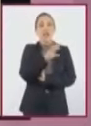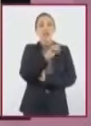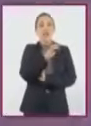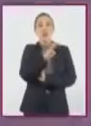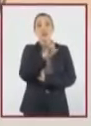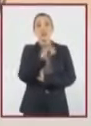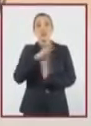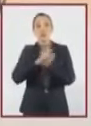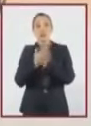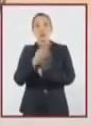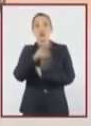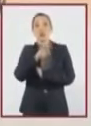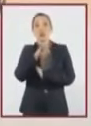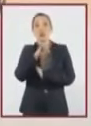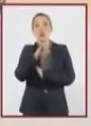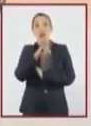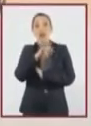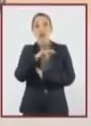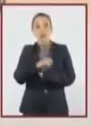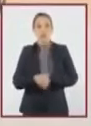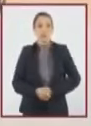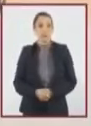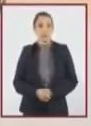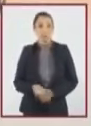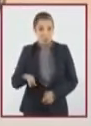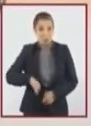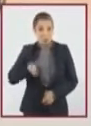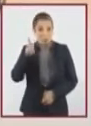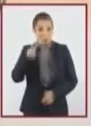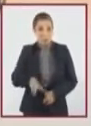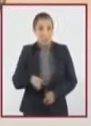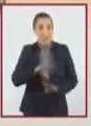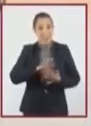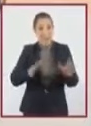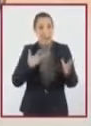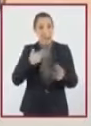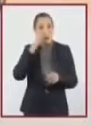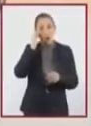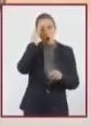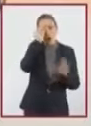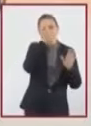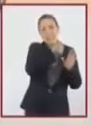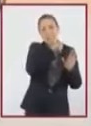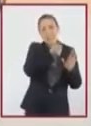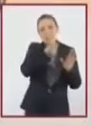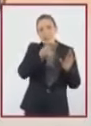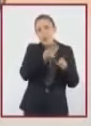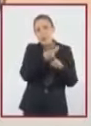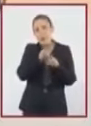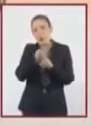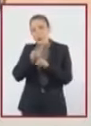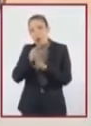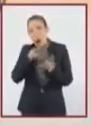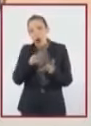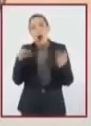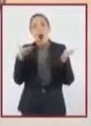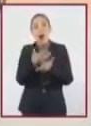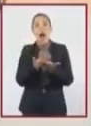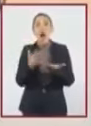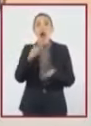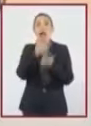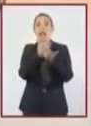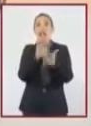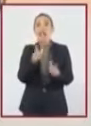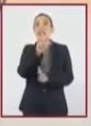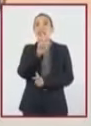ciudadanos. Interesante, ¿cierto? Ya que hicimos este recorrido, ahora vamos a ubicar el